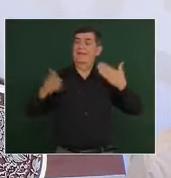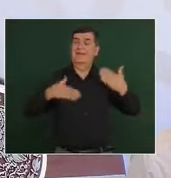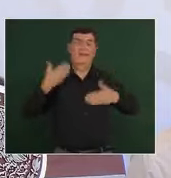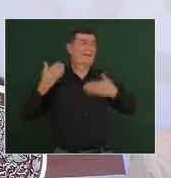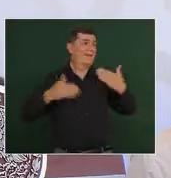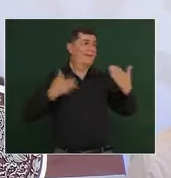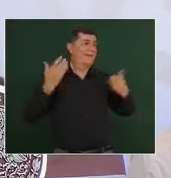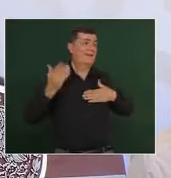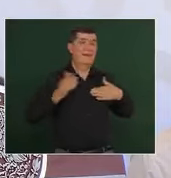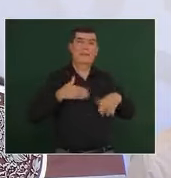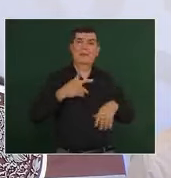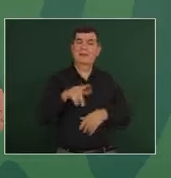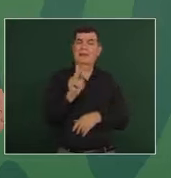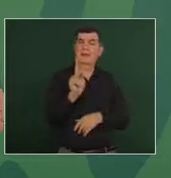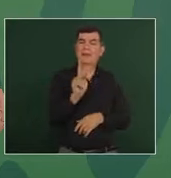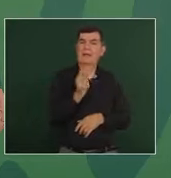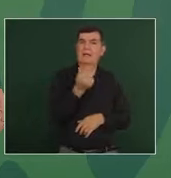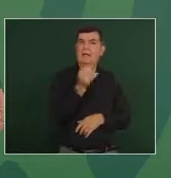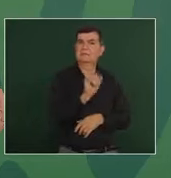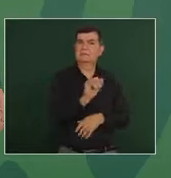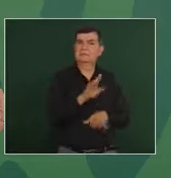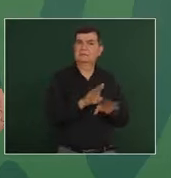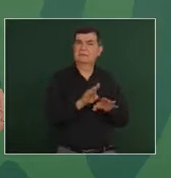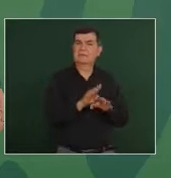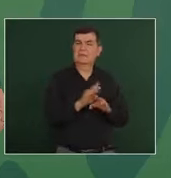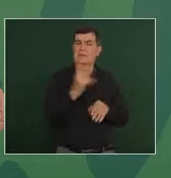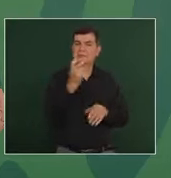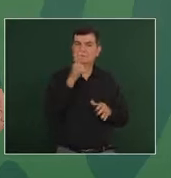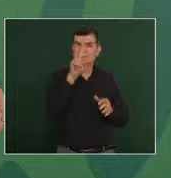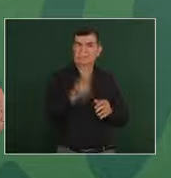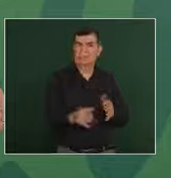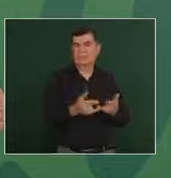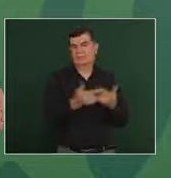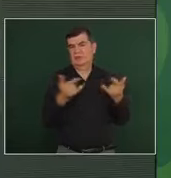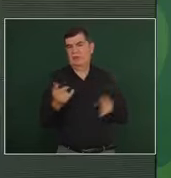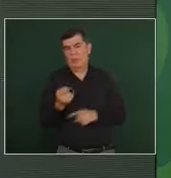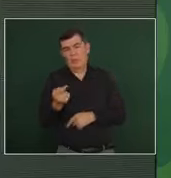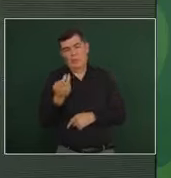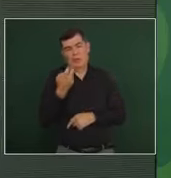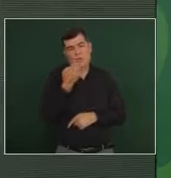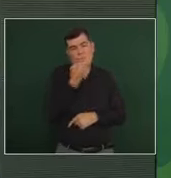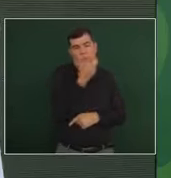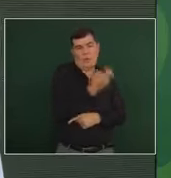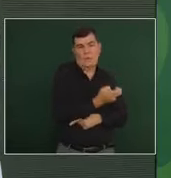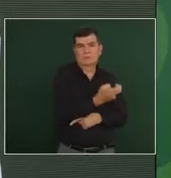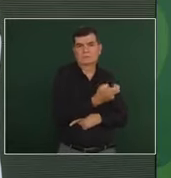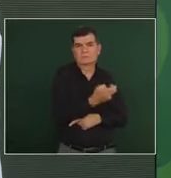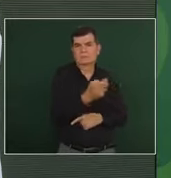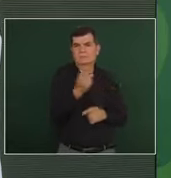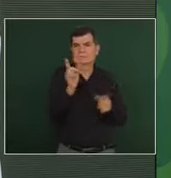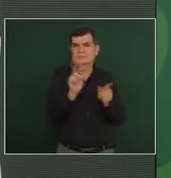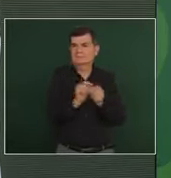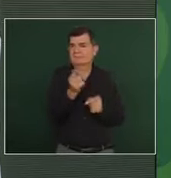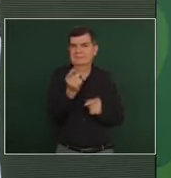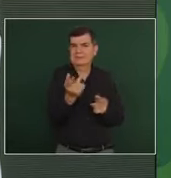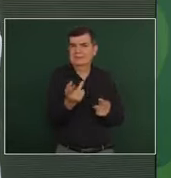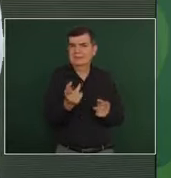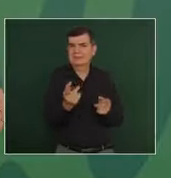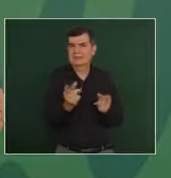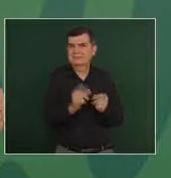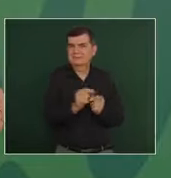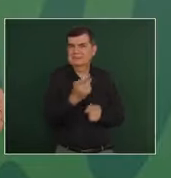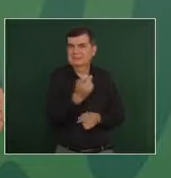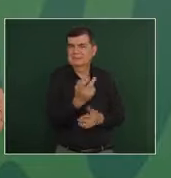porque supuestamente así se caía la verdad histórica. Sí, nada más